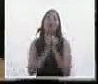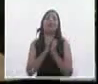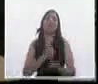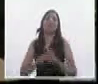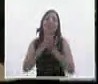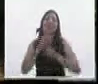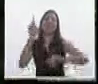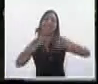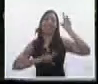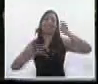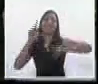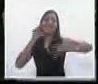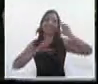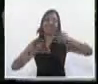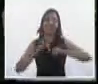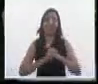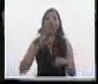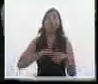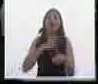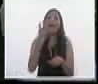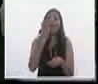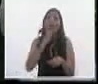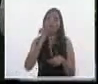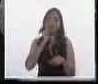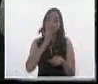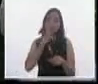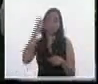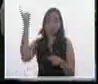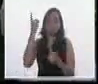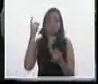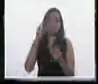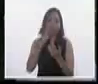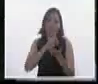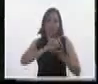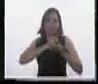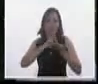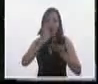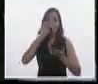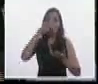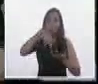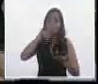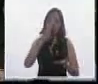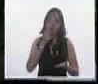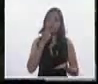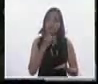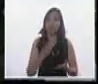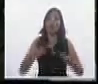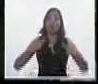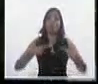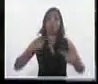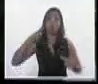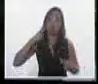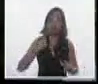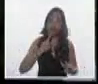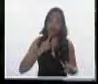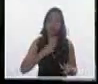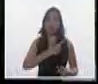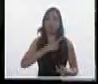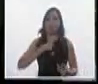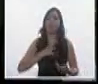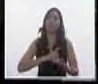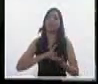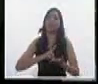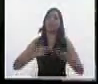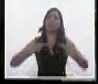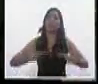lengua de señas porque la convención de derechos de personas con discapacidad de la ONU dice las personas sordas tienen el derecho